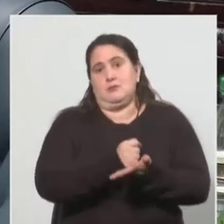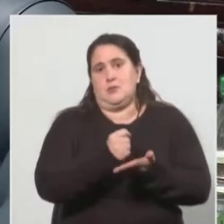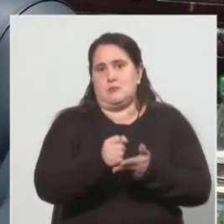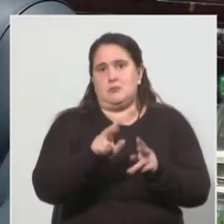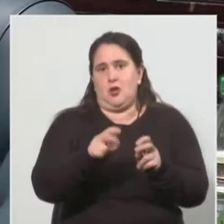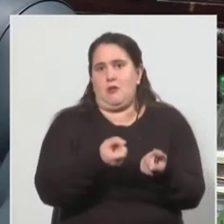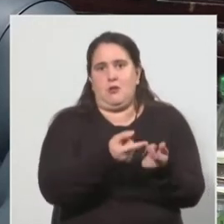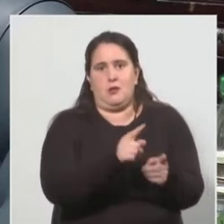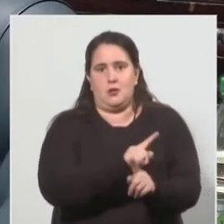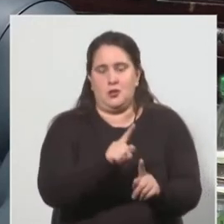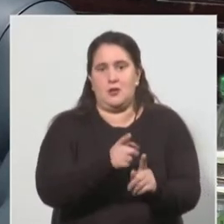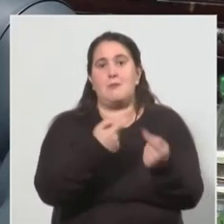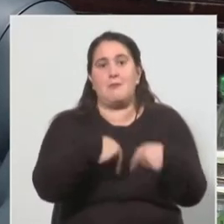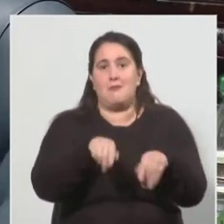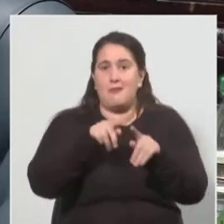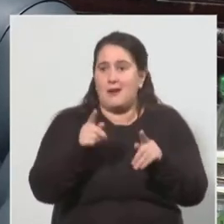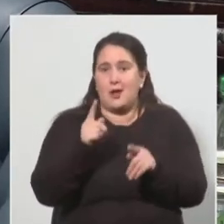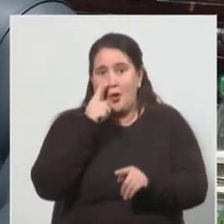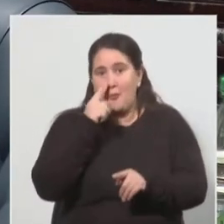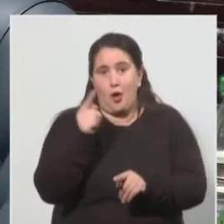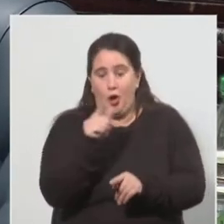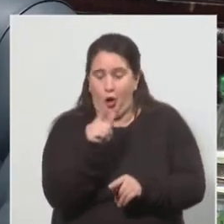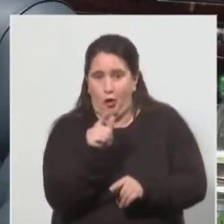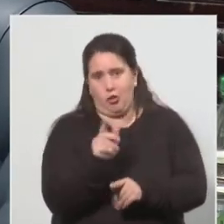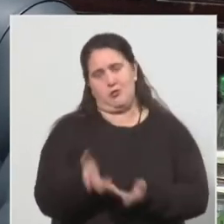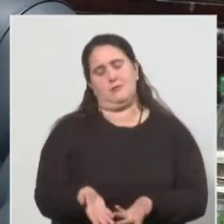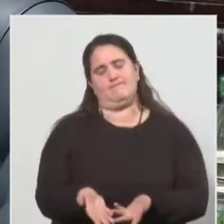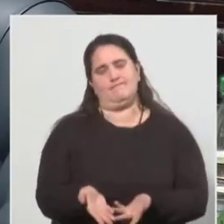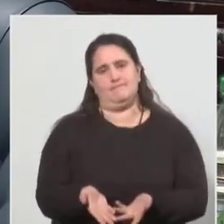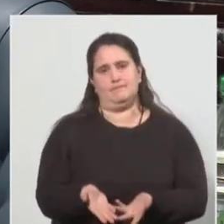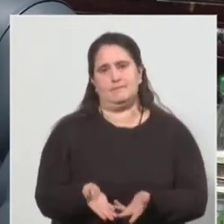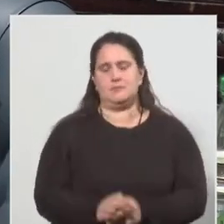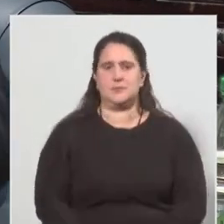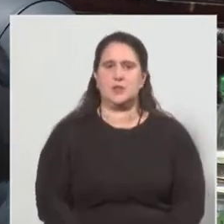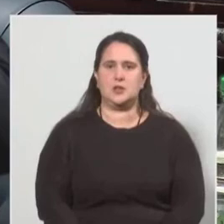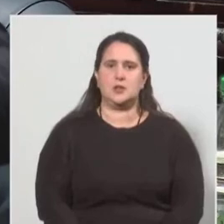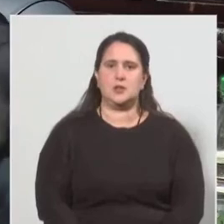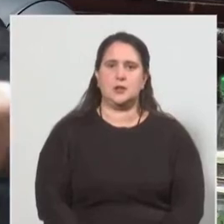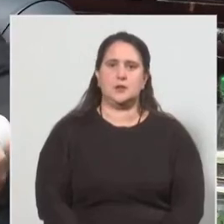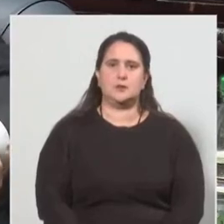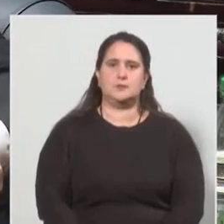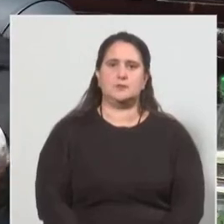los términos y en los plazos en que esto ocurrió.